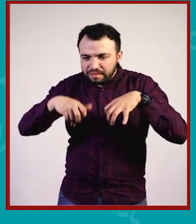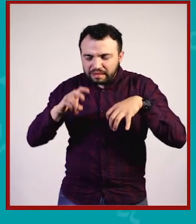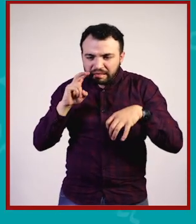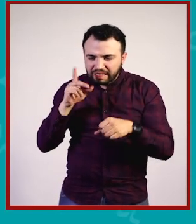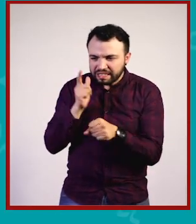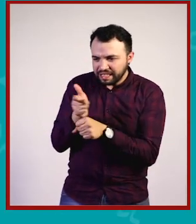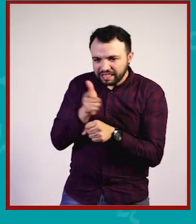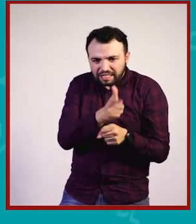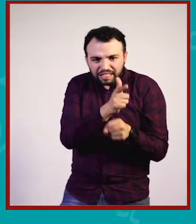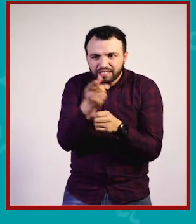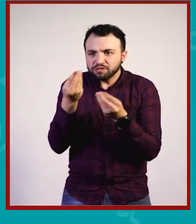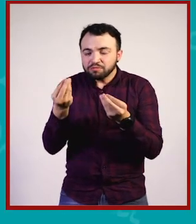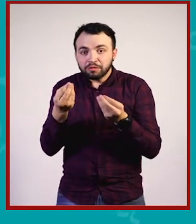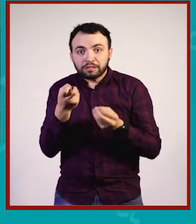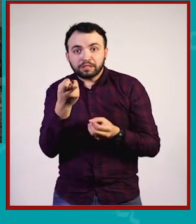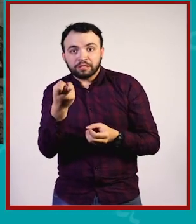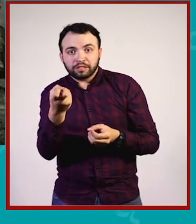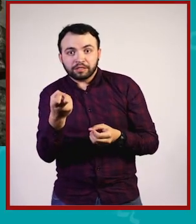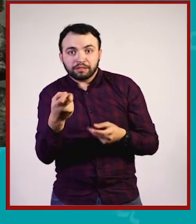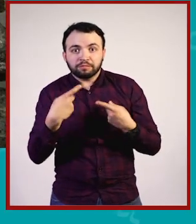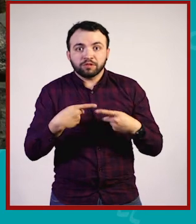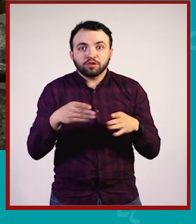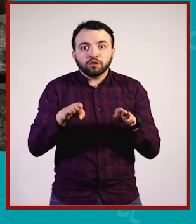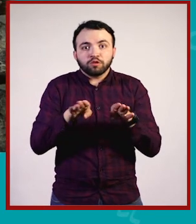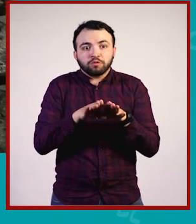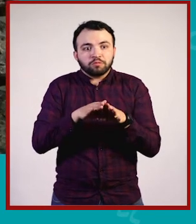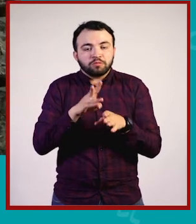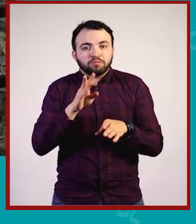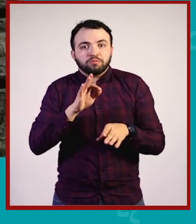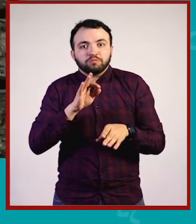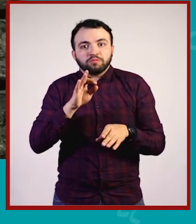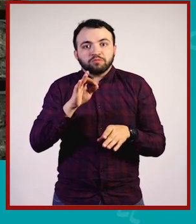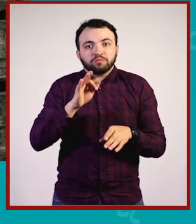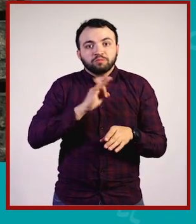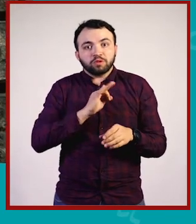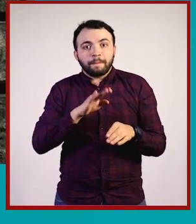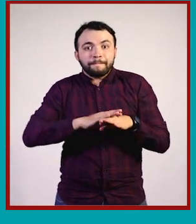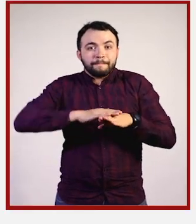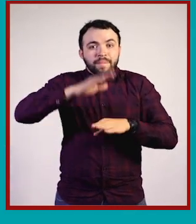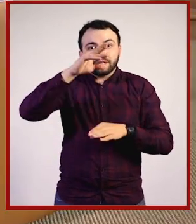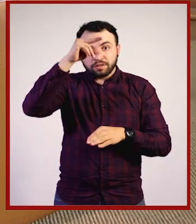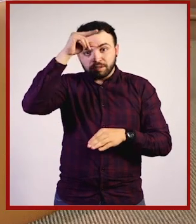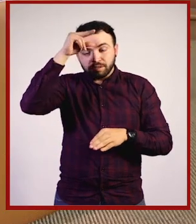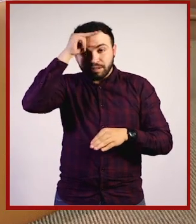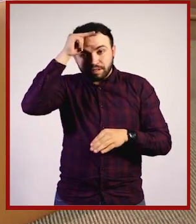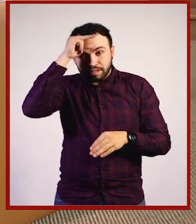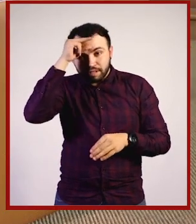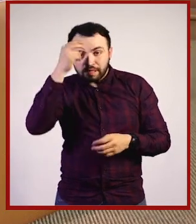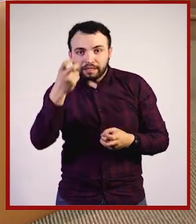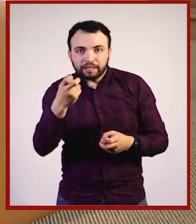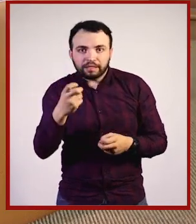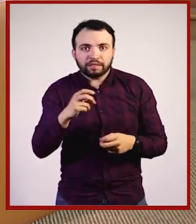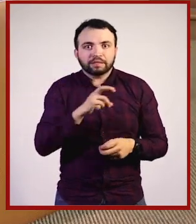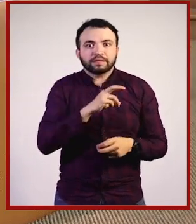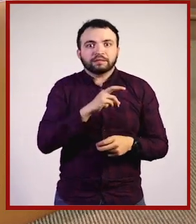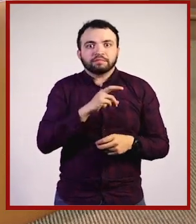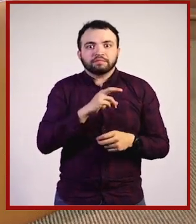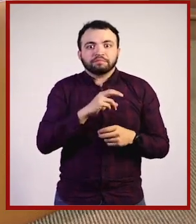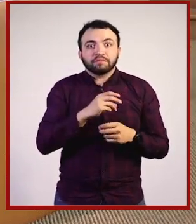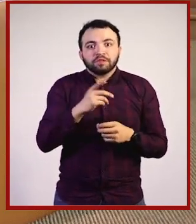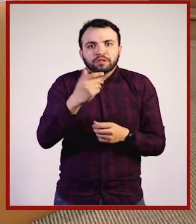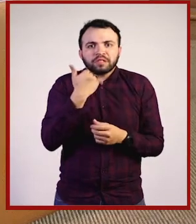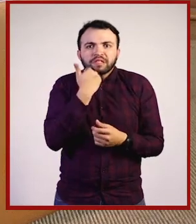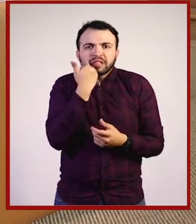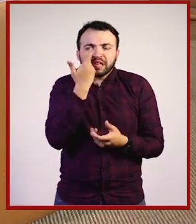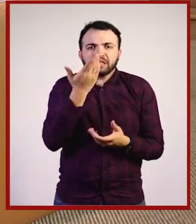Moctezuma es probablemente el arqueólogo más conocido del continente americano. Entonces, si alguien quiere saber cómo se descubren las